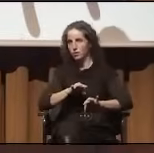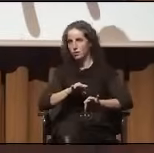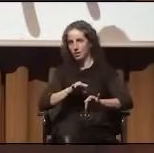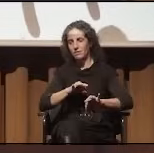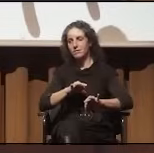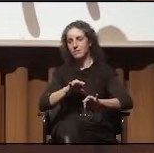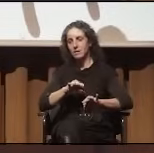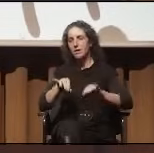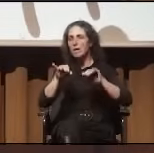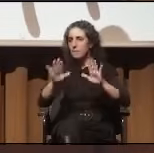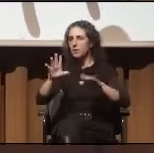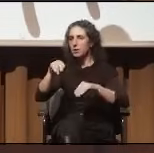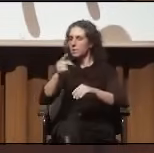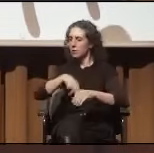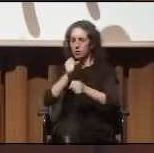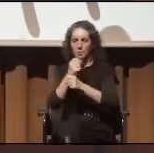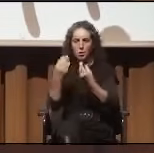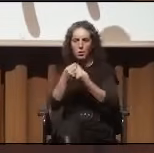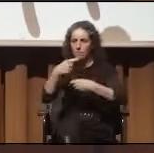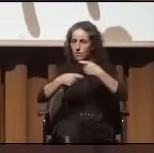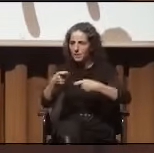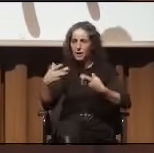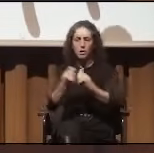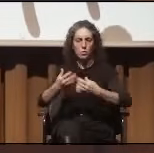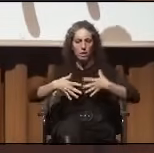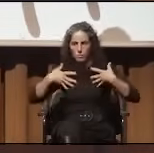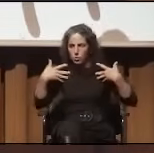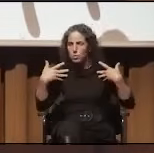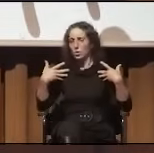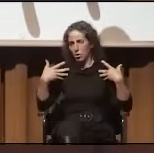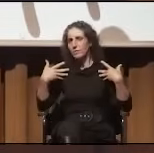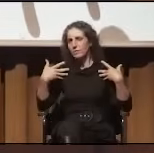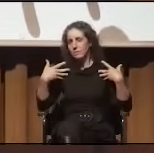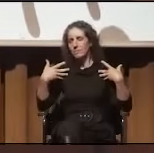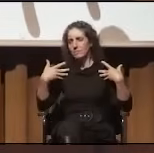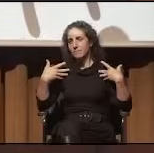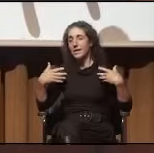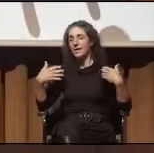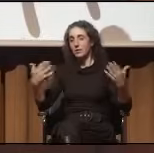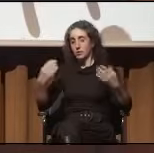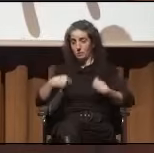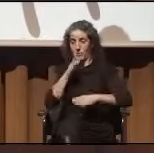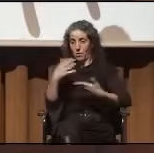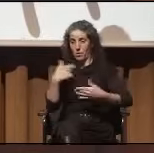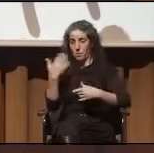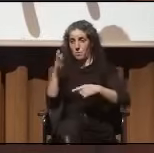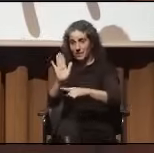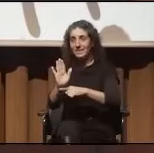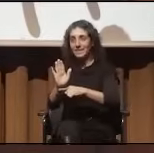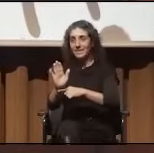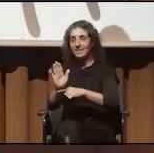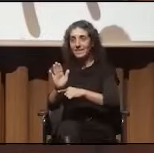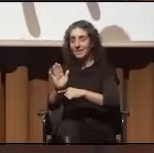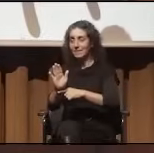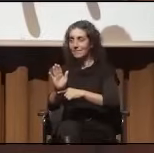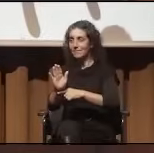bioética, pero trabajamos con la familia y trabajamos con las emociones y con la dimensión espiritual. Bueno, lo que estoy enseñando ahora en las universidades, lo